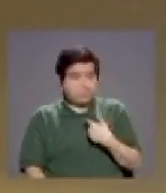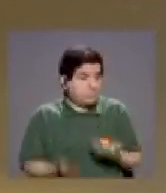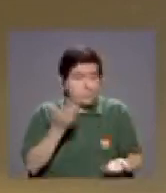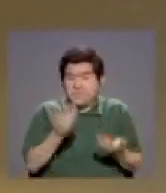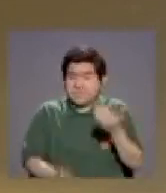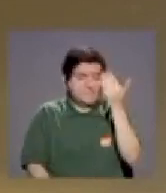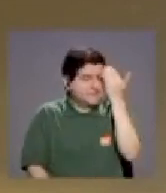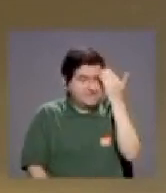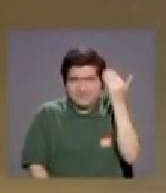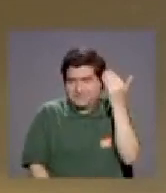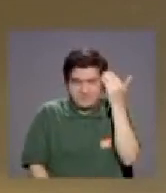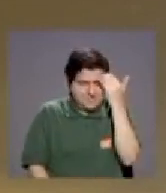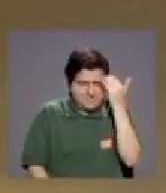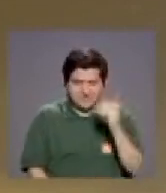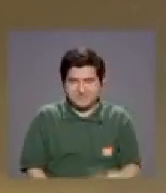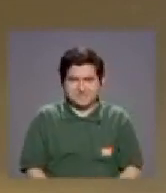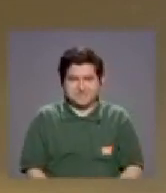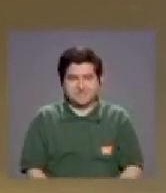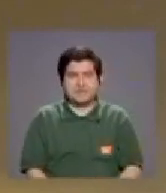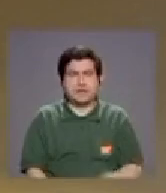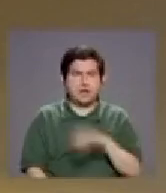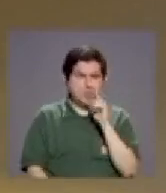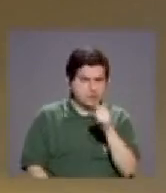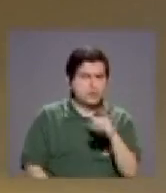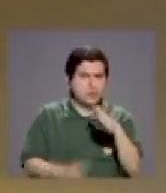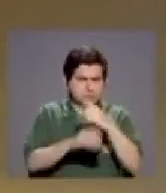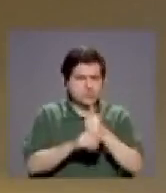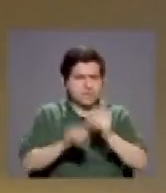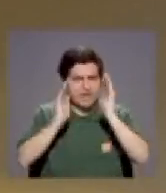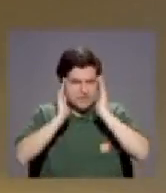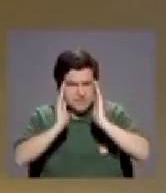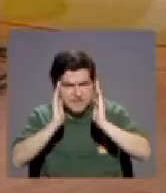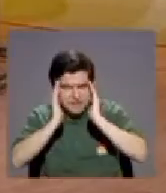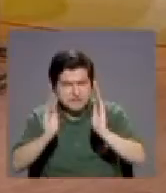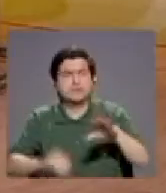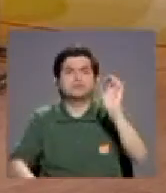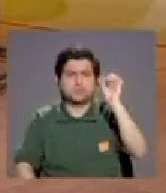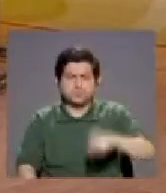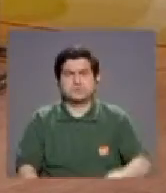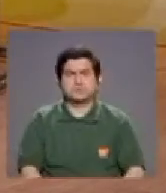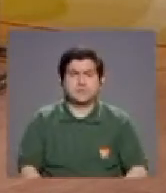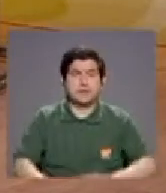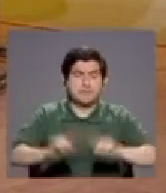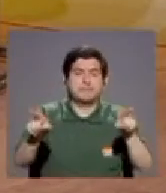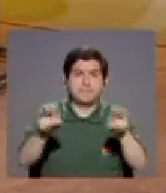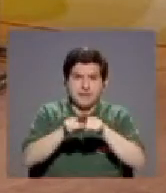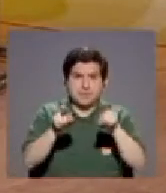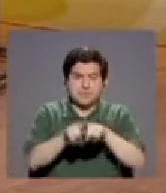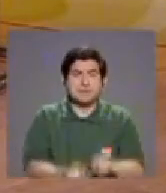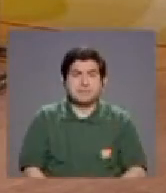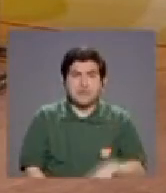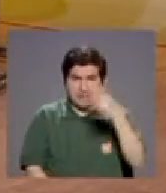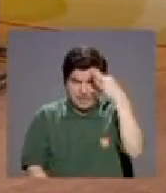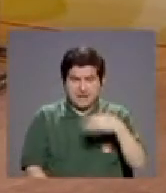ignorante seguidor de las cosas que ustedes hacen, sino que me parece que es central. Sin